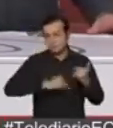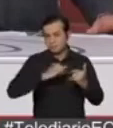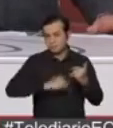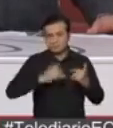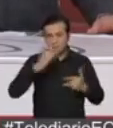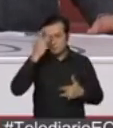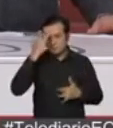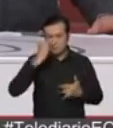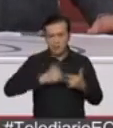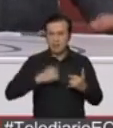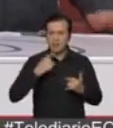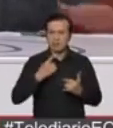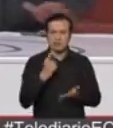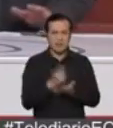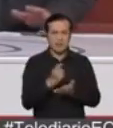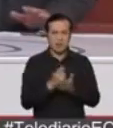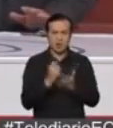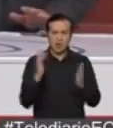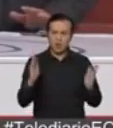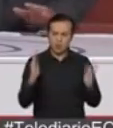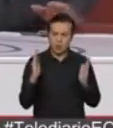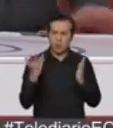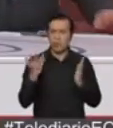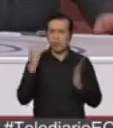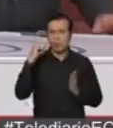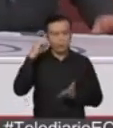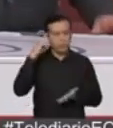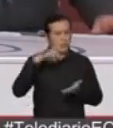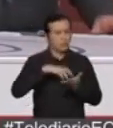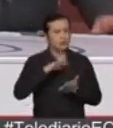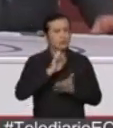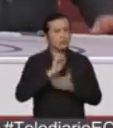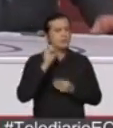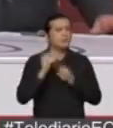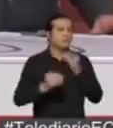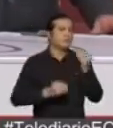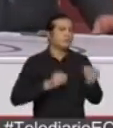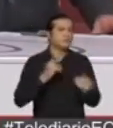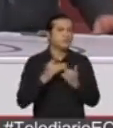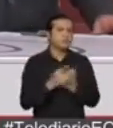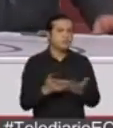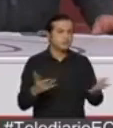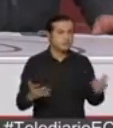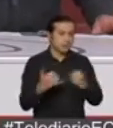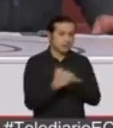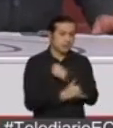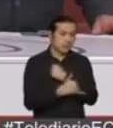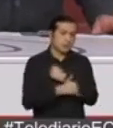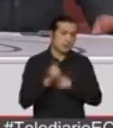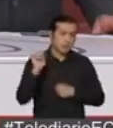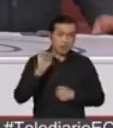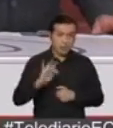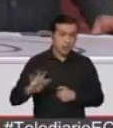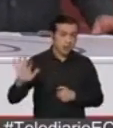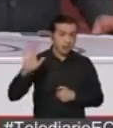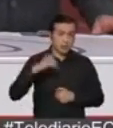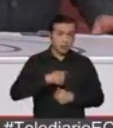posición del gobierno ecuatoriano frente a esta decisión que ha adoptado la aduana del país, del gran país